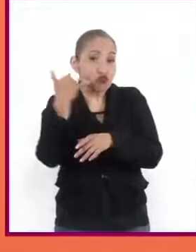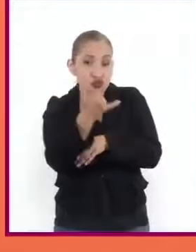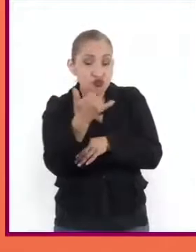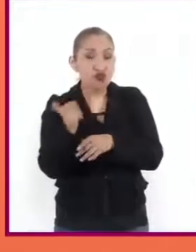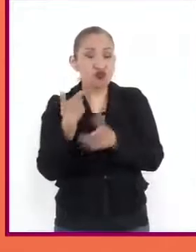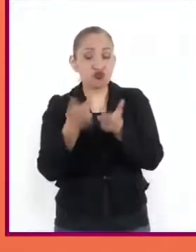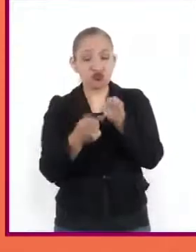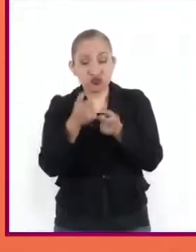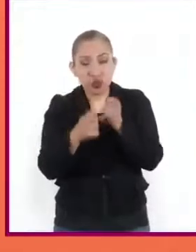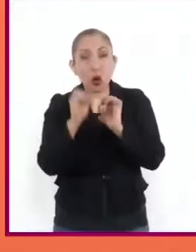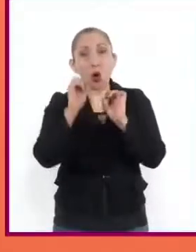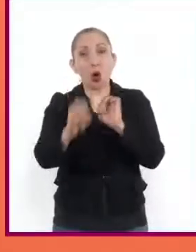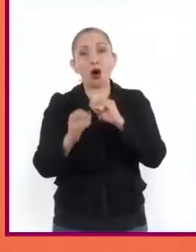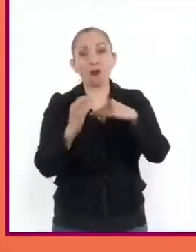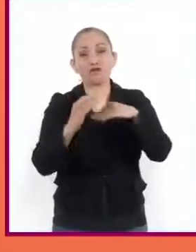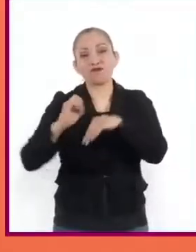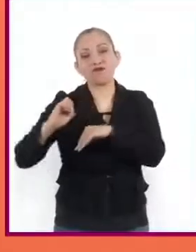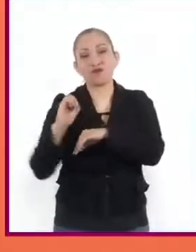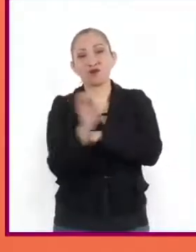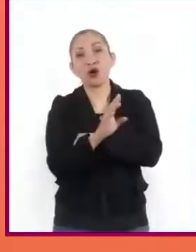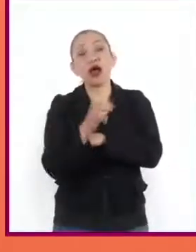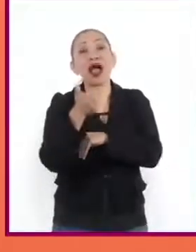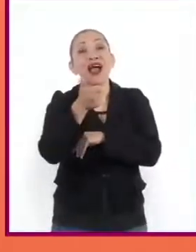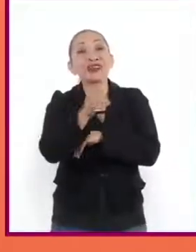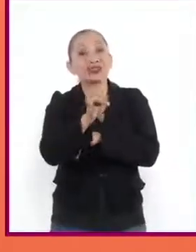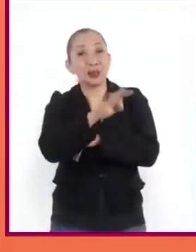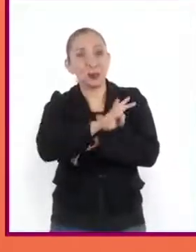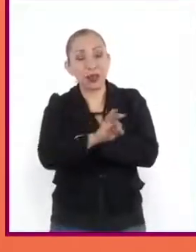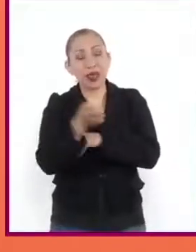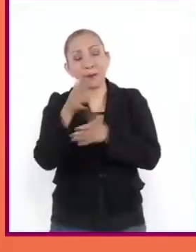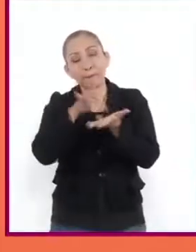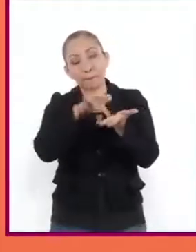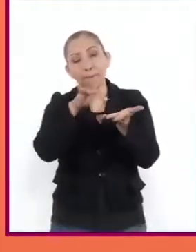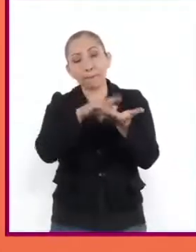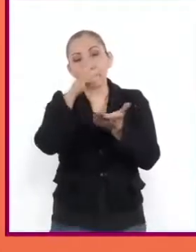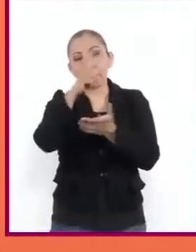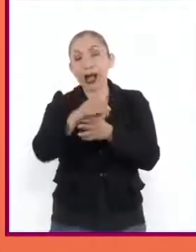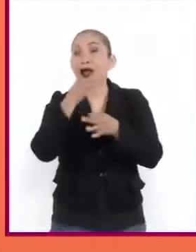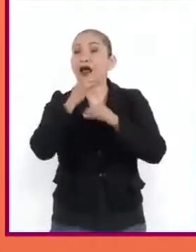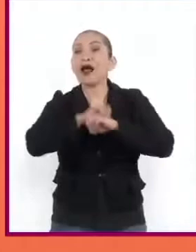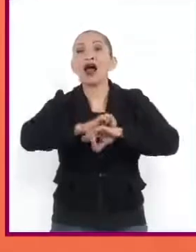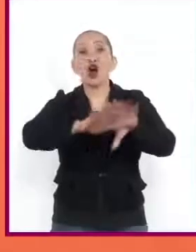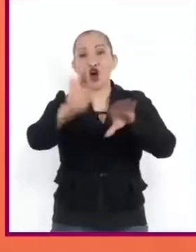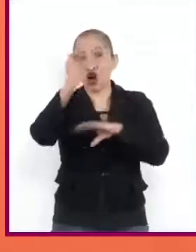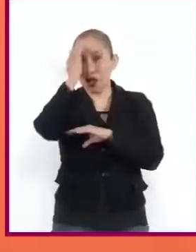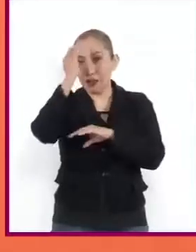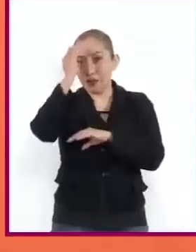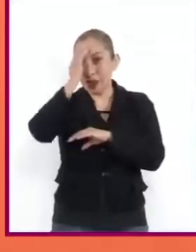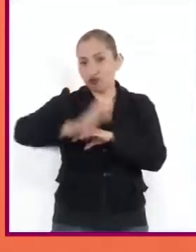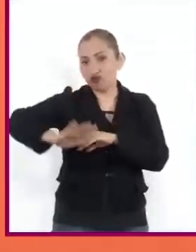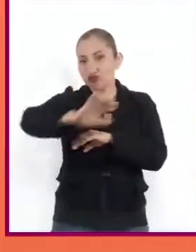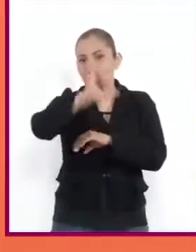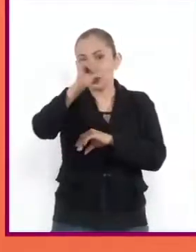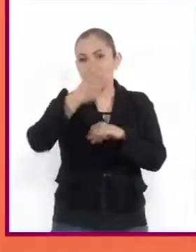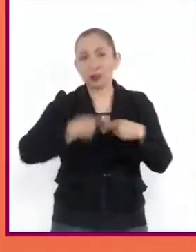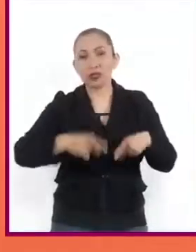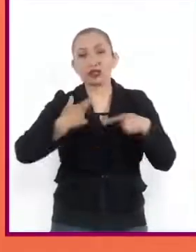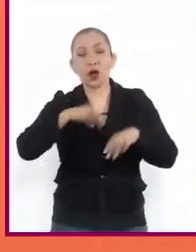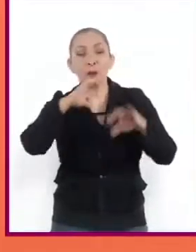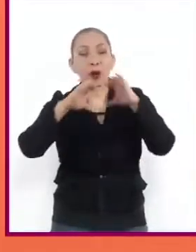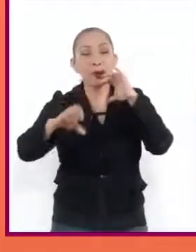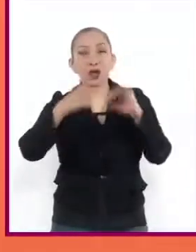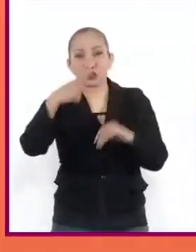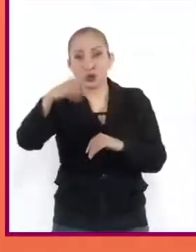teléfono, mensaje o correo electrónico. De esta forma contribuirán a difundir sus conocimientos con los demás y a comunicar